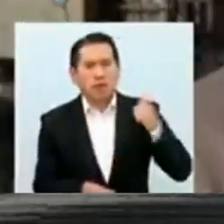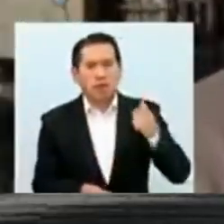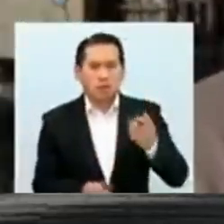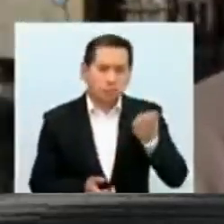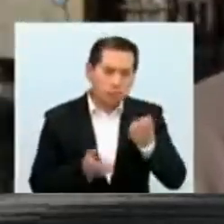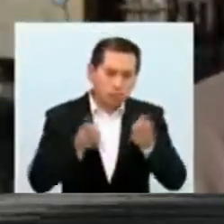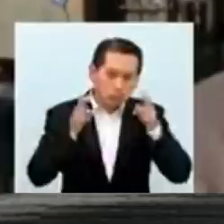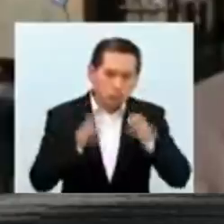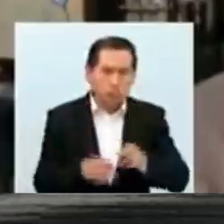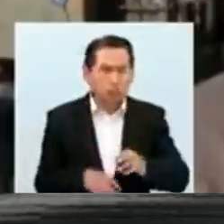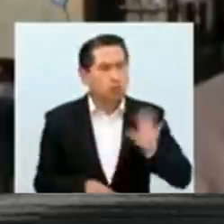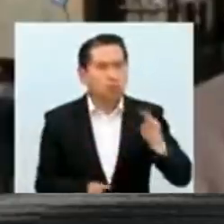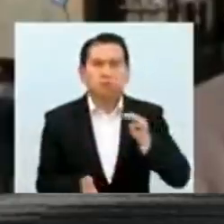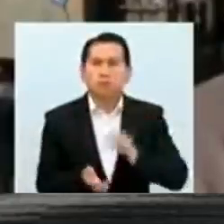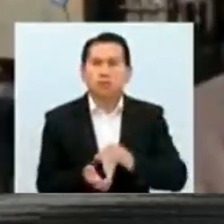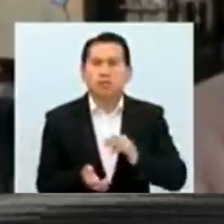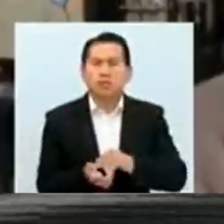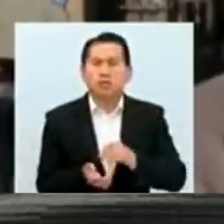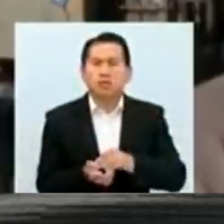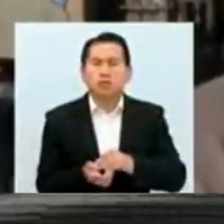evaluación